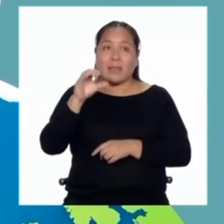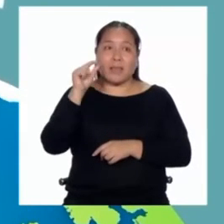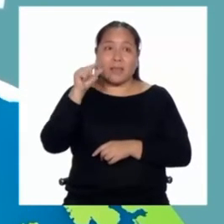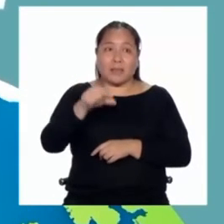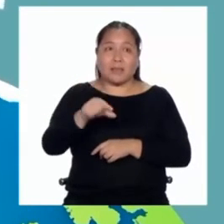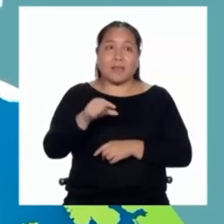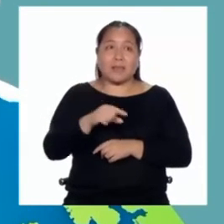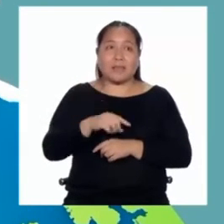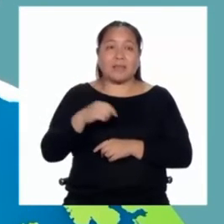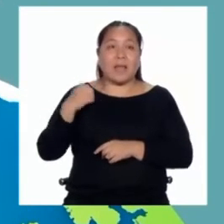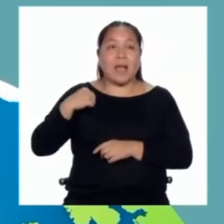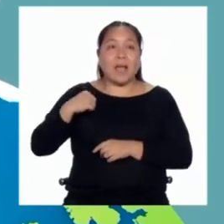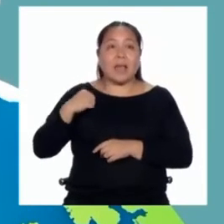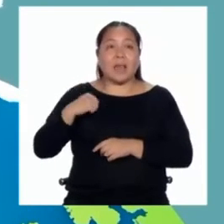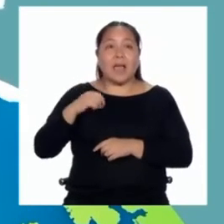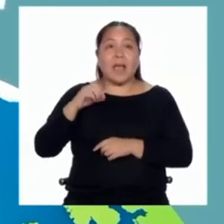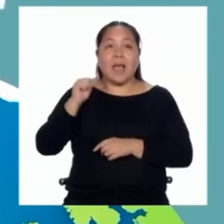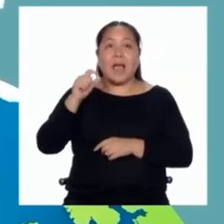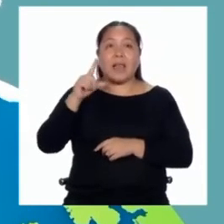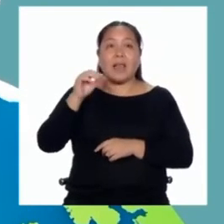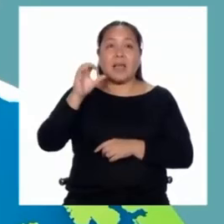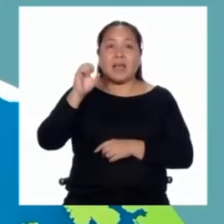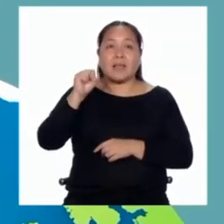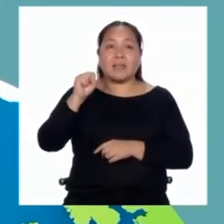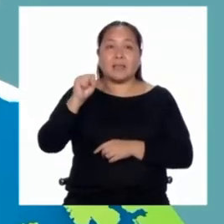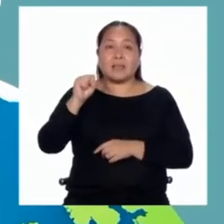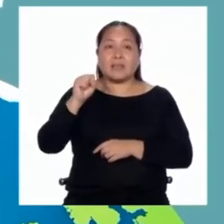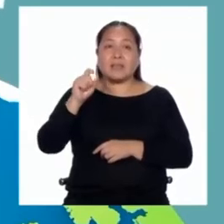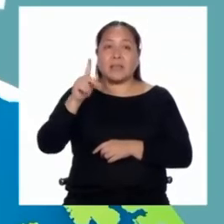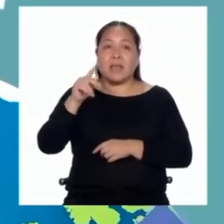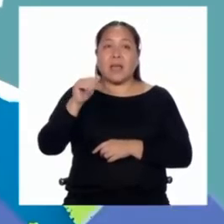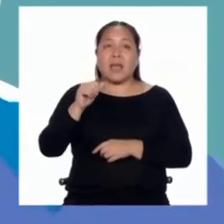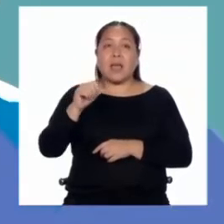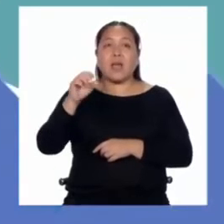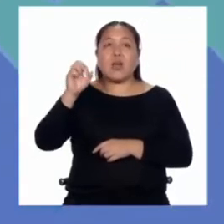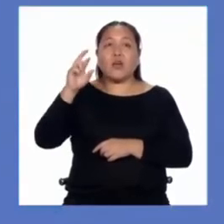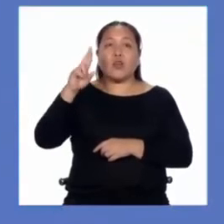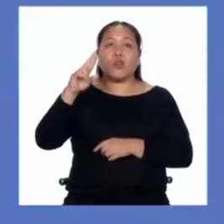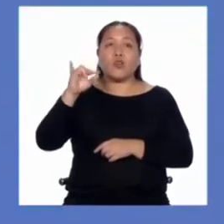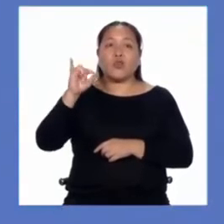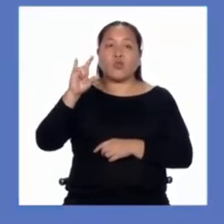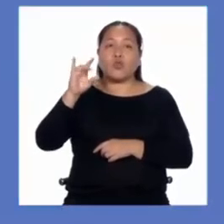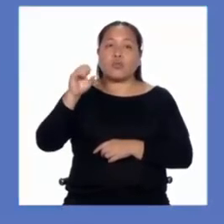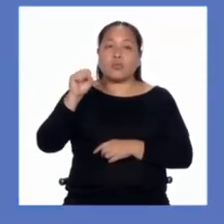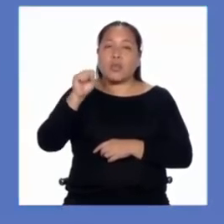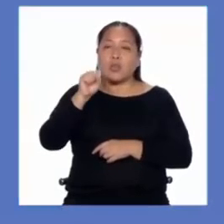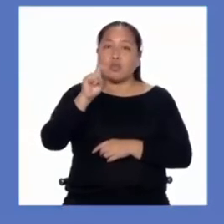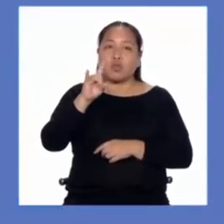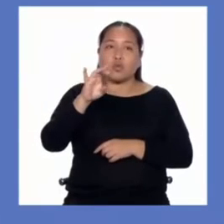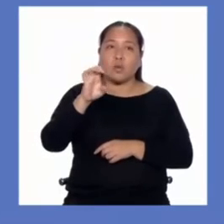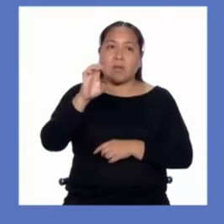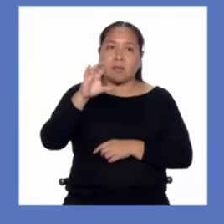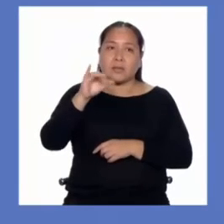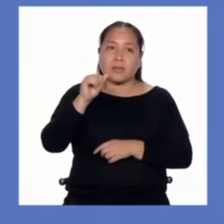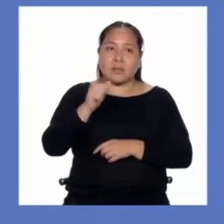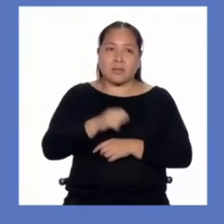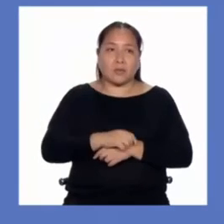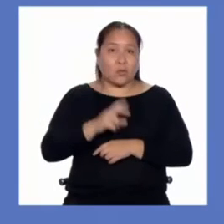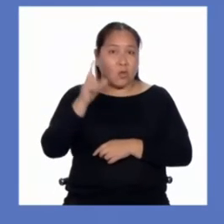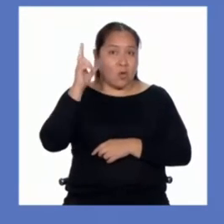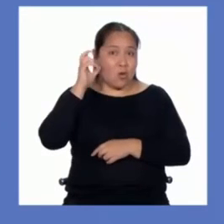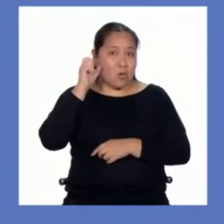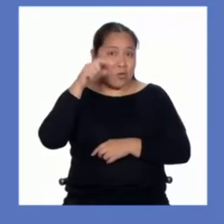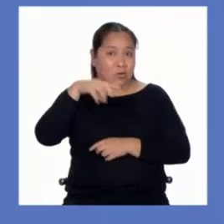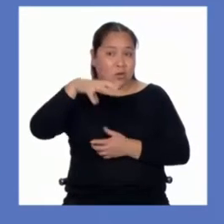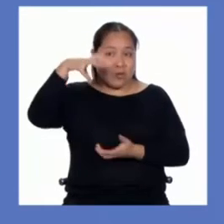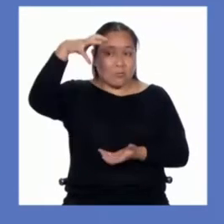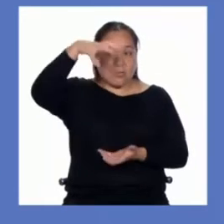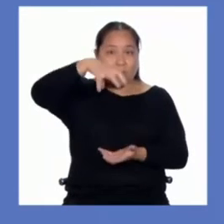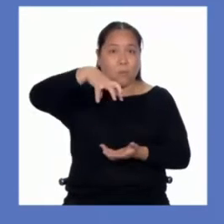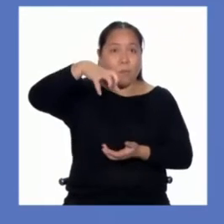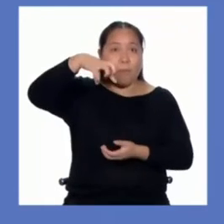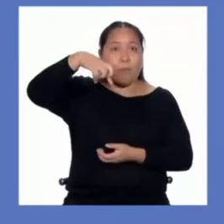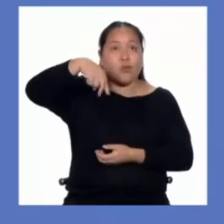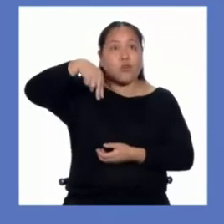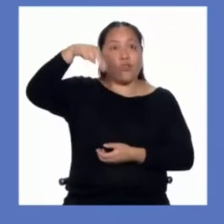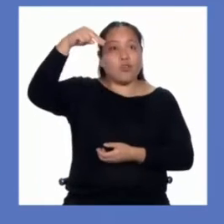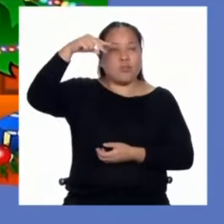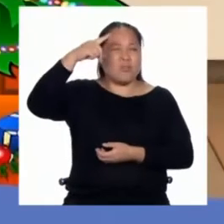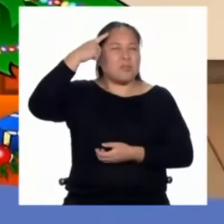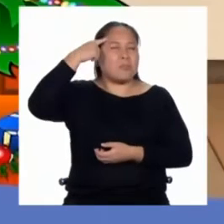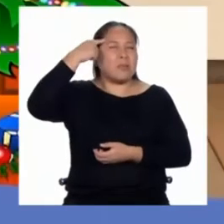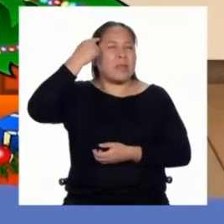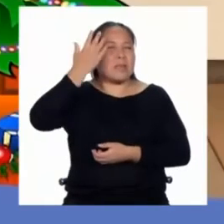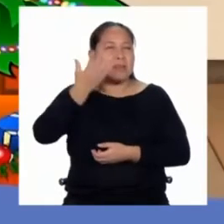encuentran Canadá, Alaska, Rusia y Suecia. Cuando escuchas sobre el polo norte, ¿qué es lo primero que se te viene a la